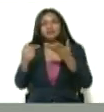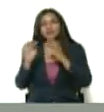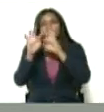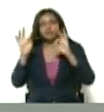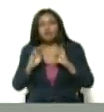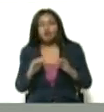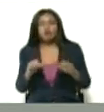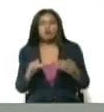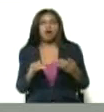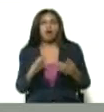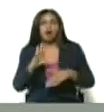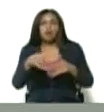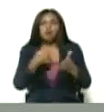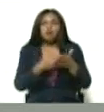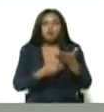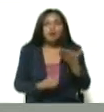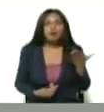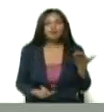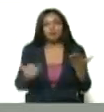propuestas, ideas.